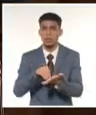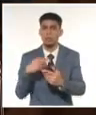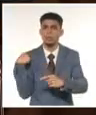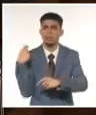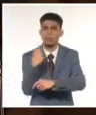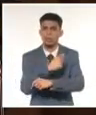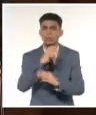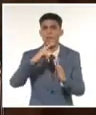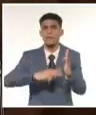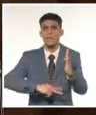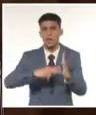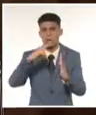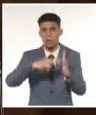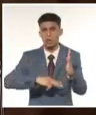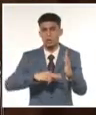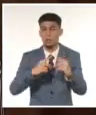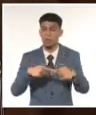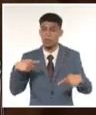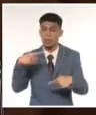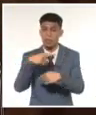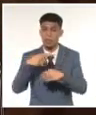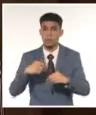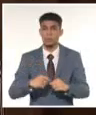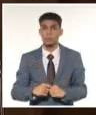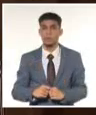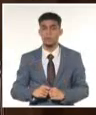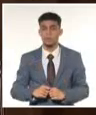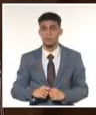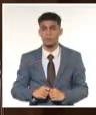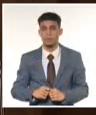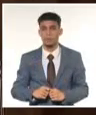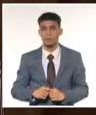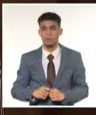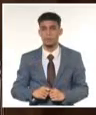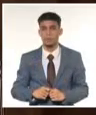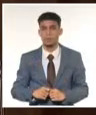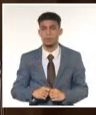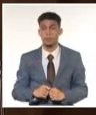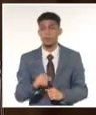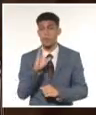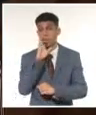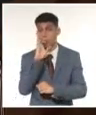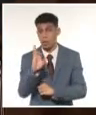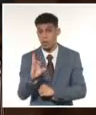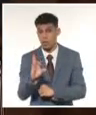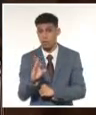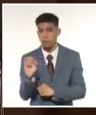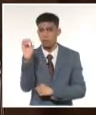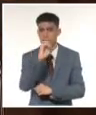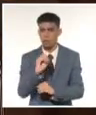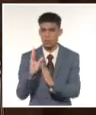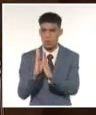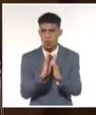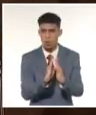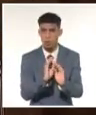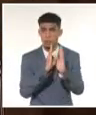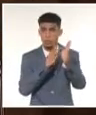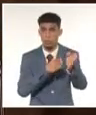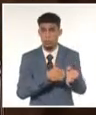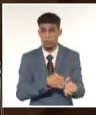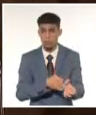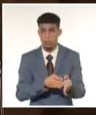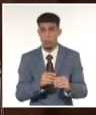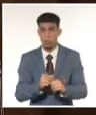en valores y las virtudes que distinguen a los cubanos. El respeto, el orden, la disciplina,